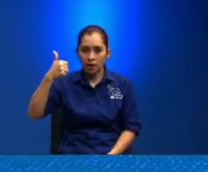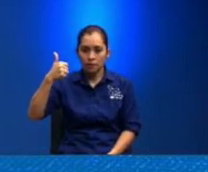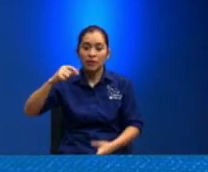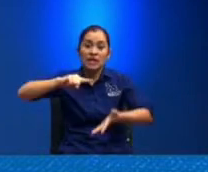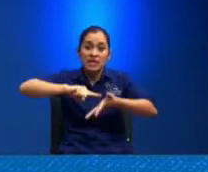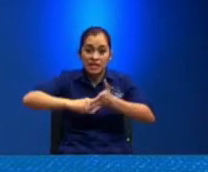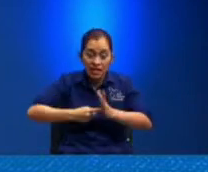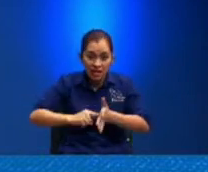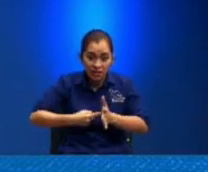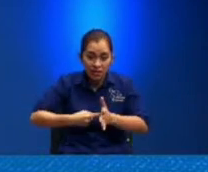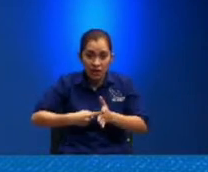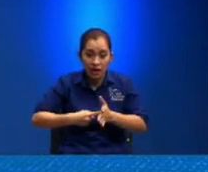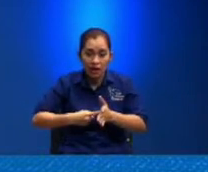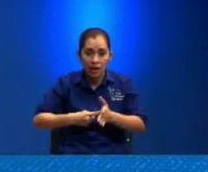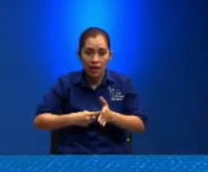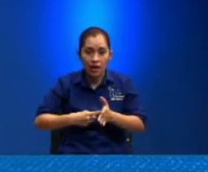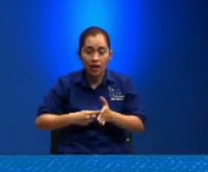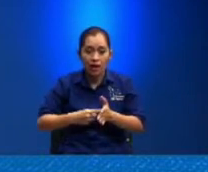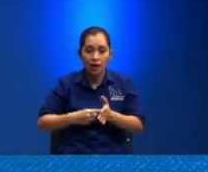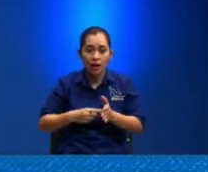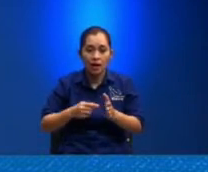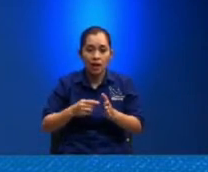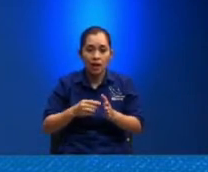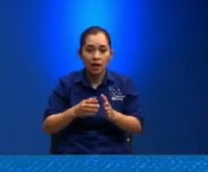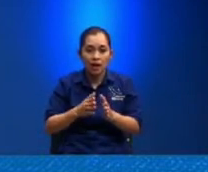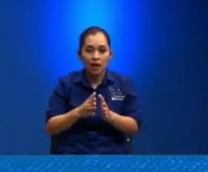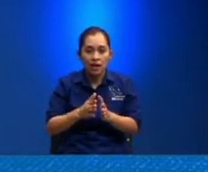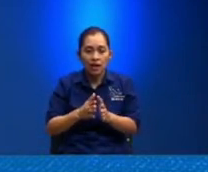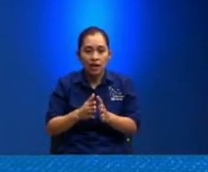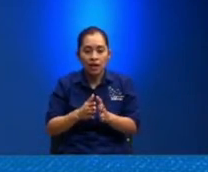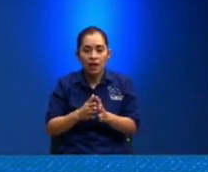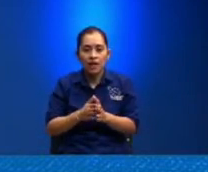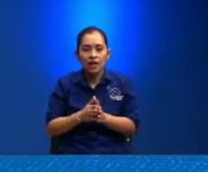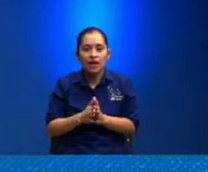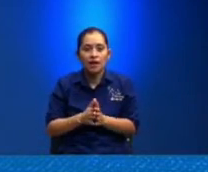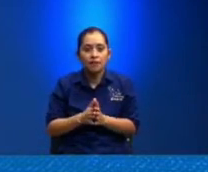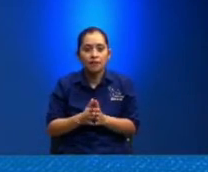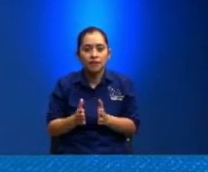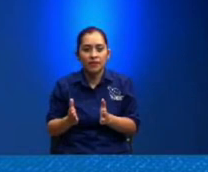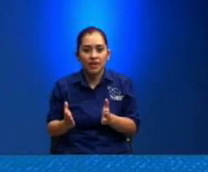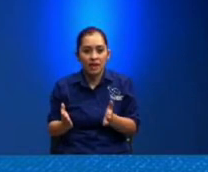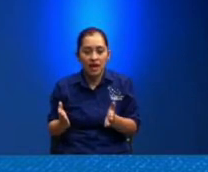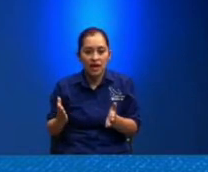entre dos corrientes entre dos vertientes